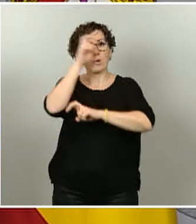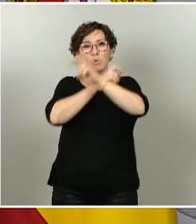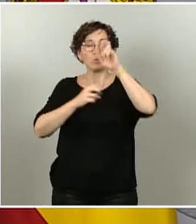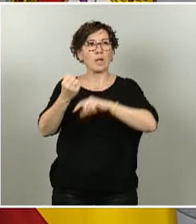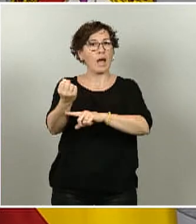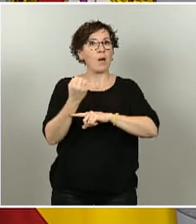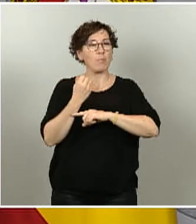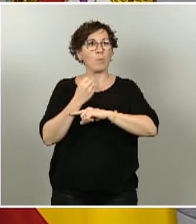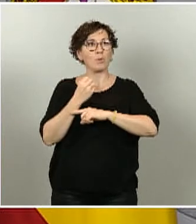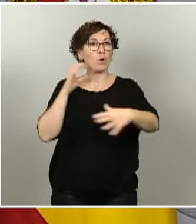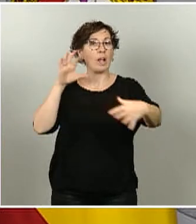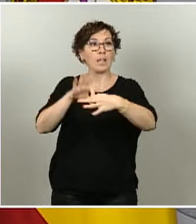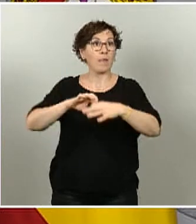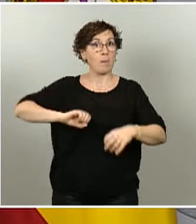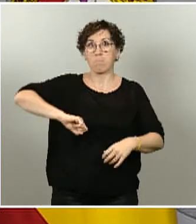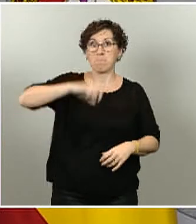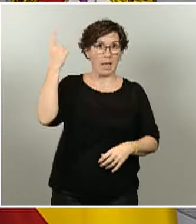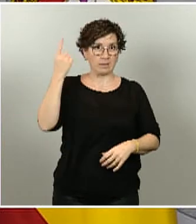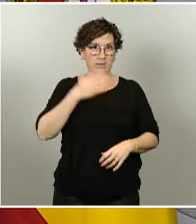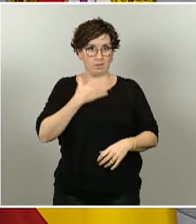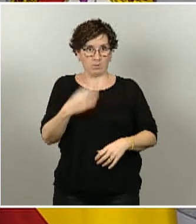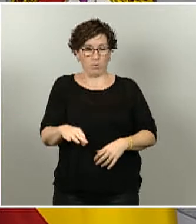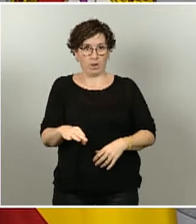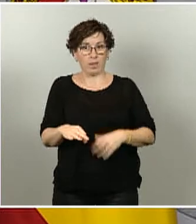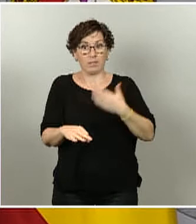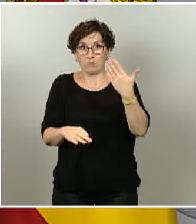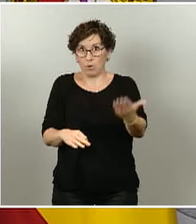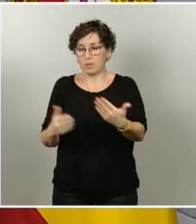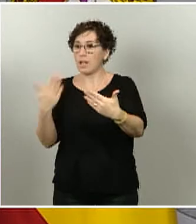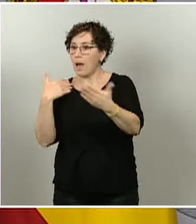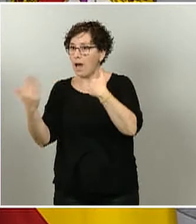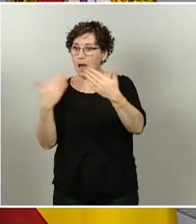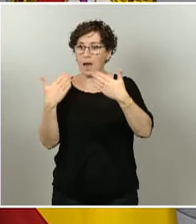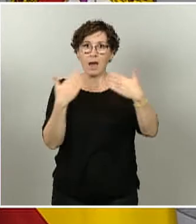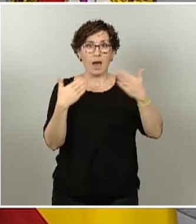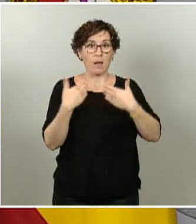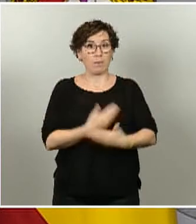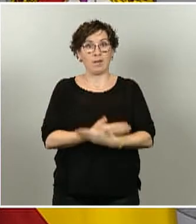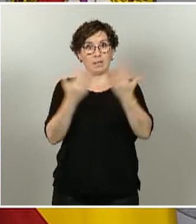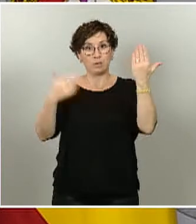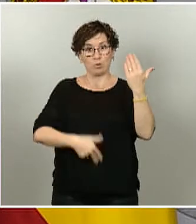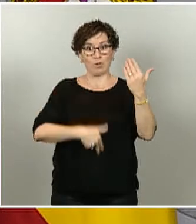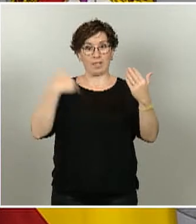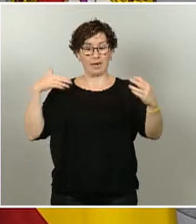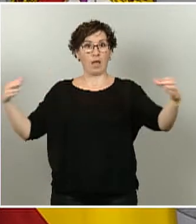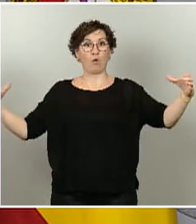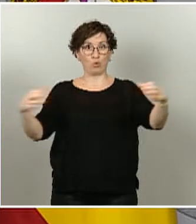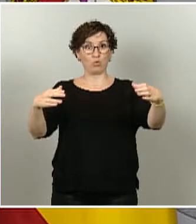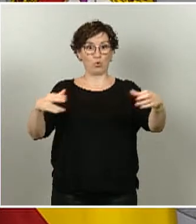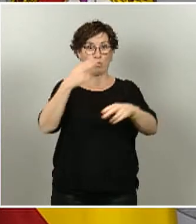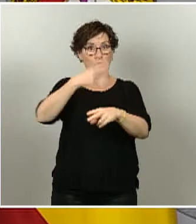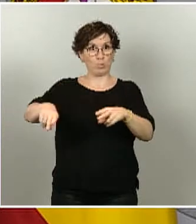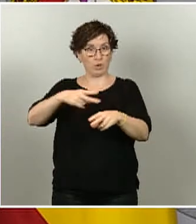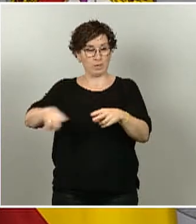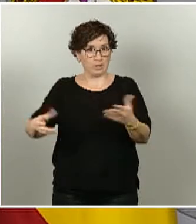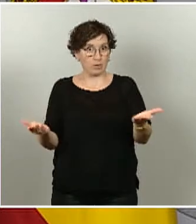posibles. Y esto significa que habla con el conjunto de los grupos políticos que no se autoexcluyen, y este es un elemento importante porque